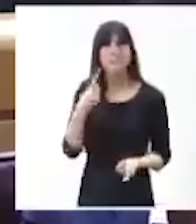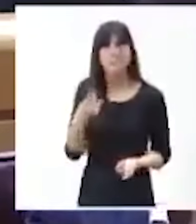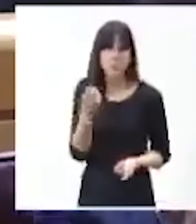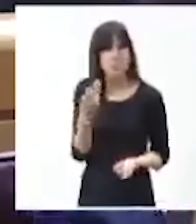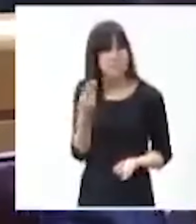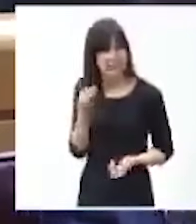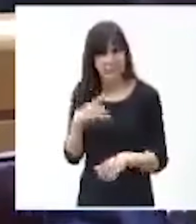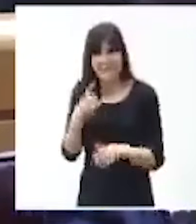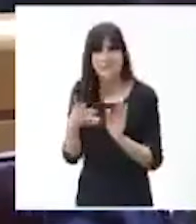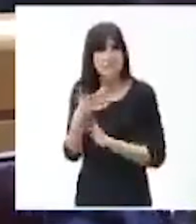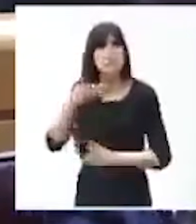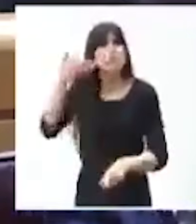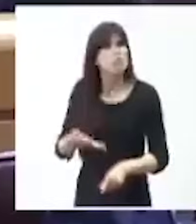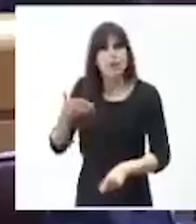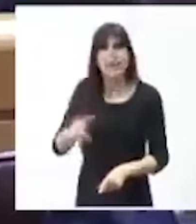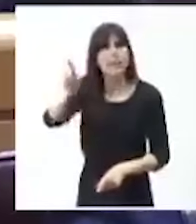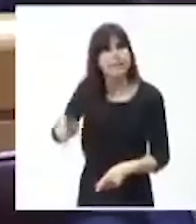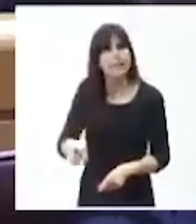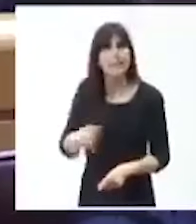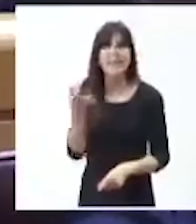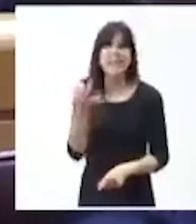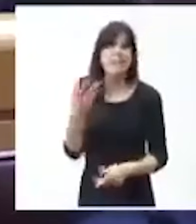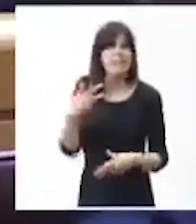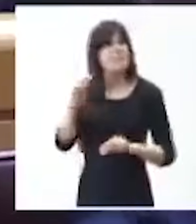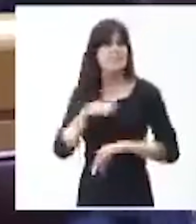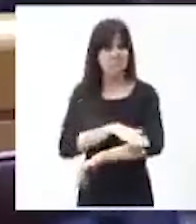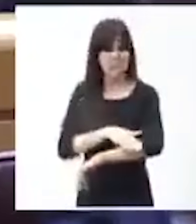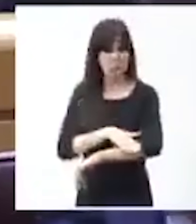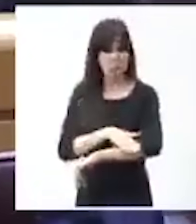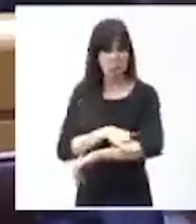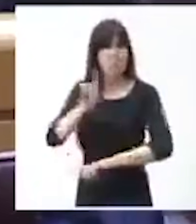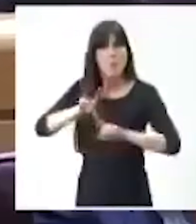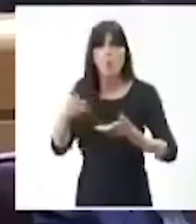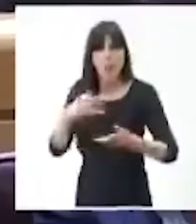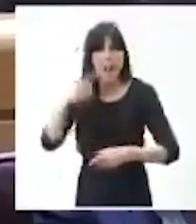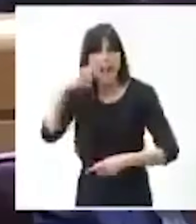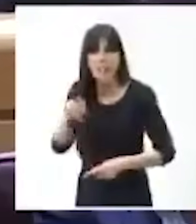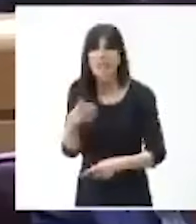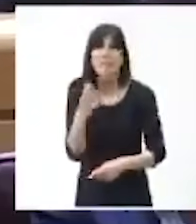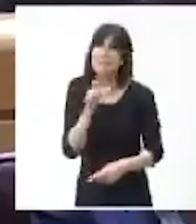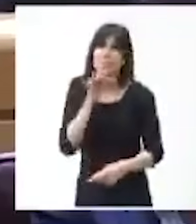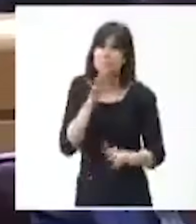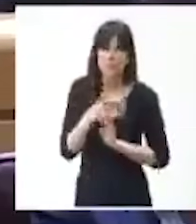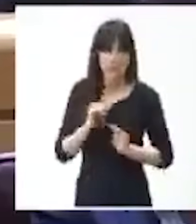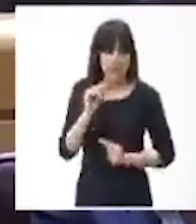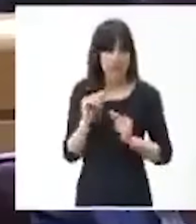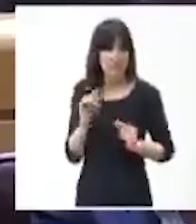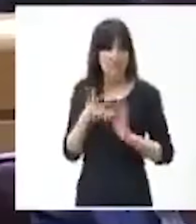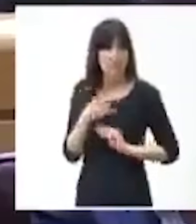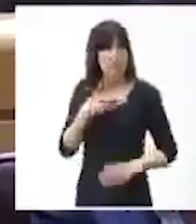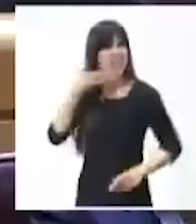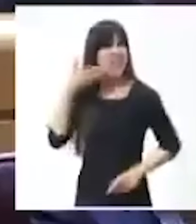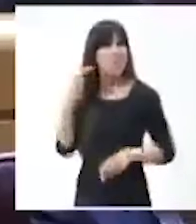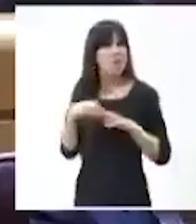decencia política para cesarle. Mientras tanto, procuren avergonzarlos no menos posible, le pedía al ministro de Transportes.